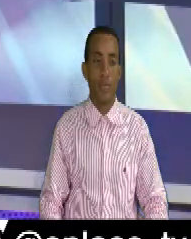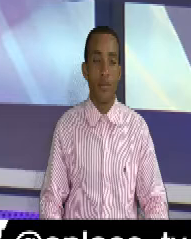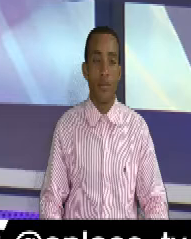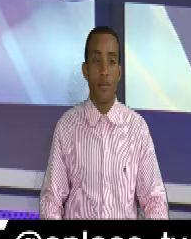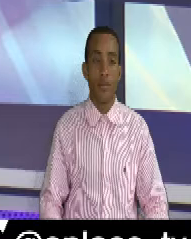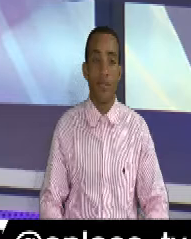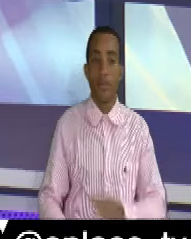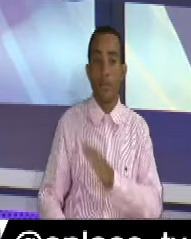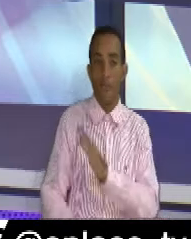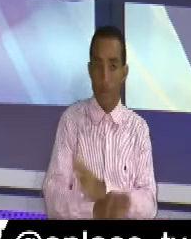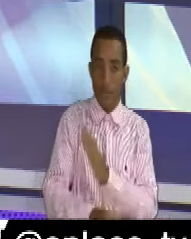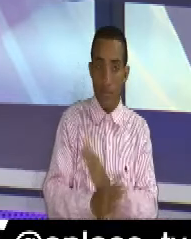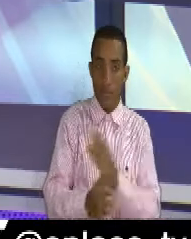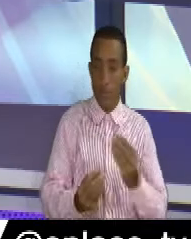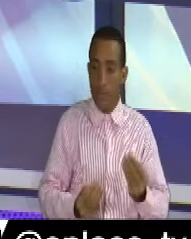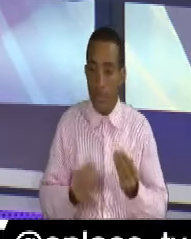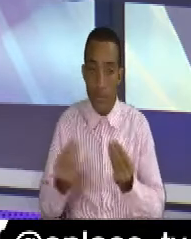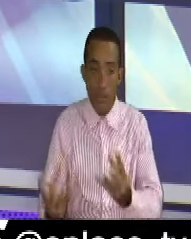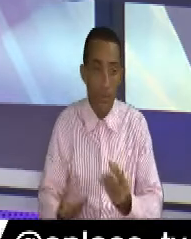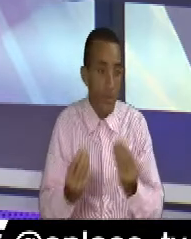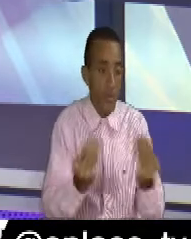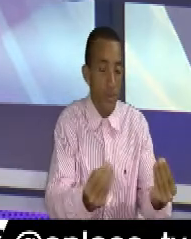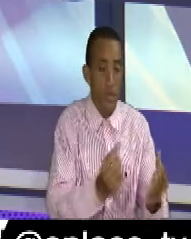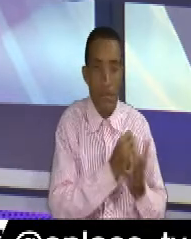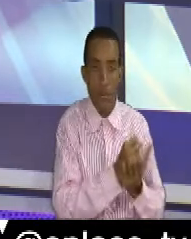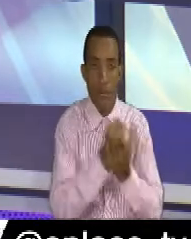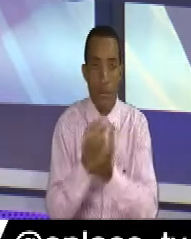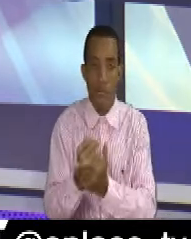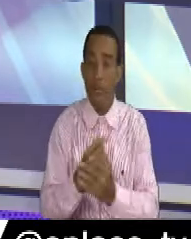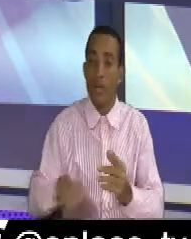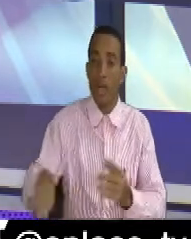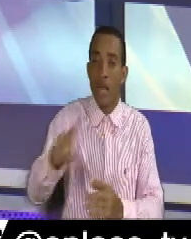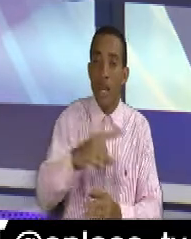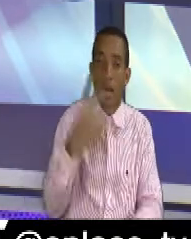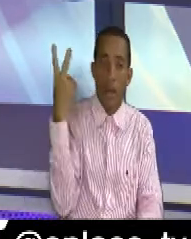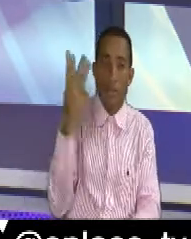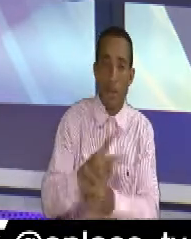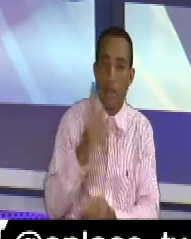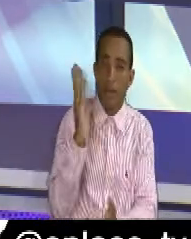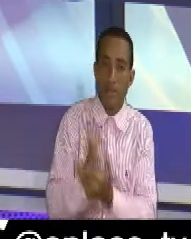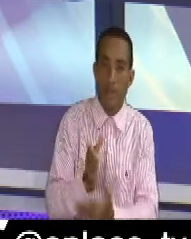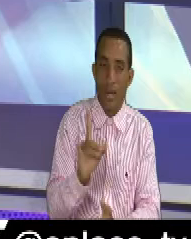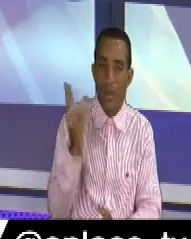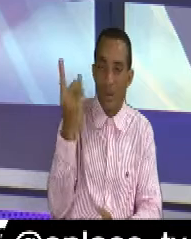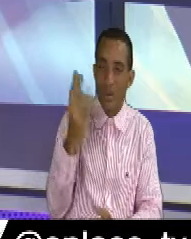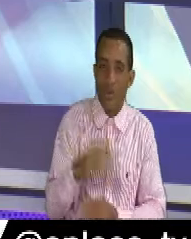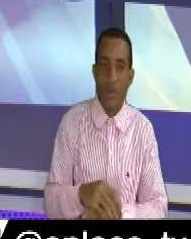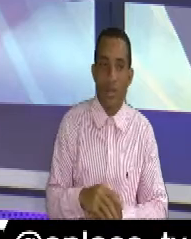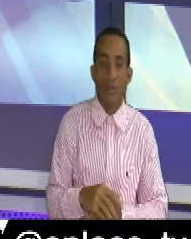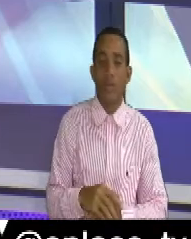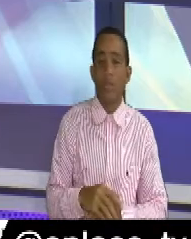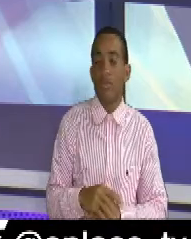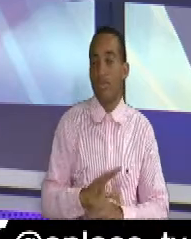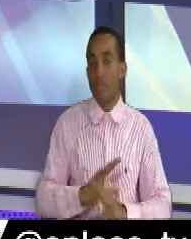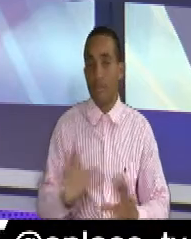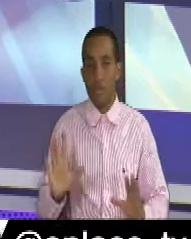Continúa entrega de ayudas humanitarias a damnificados de la zona rural de Barranca Bermeja. La próxima semana seguirá el